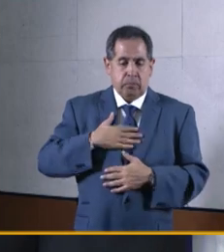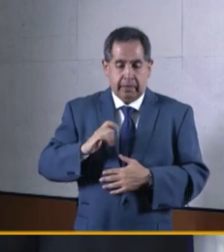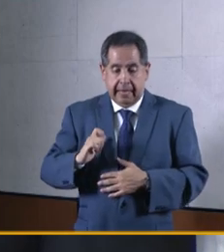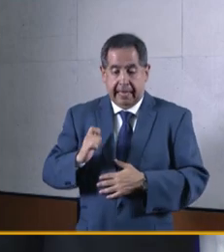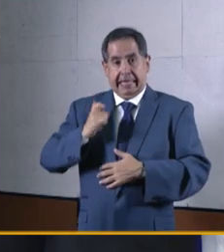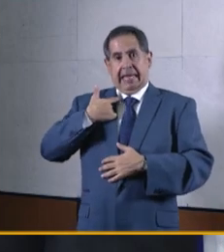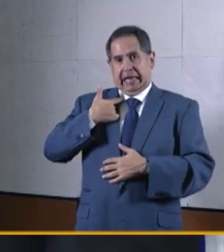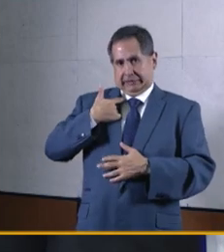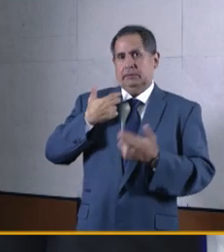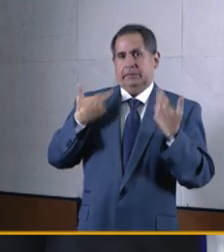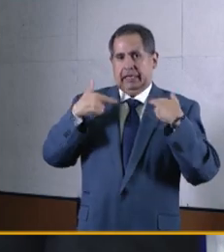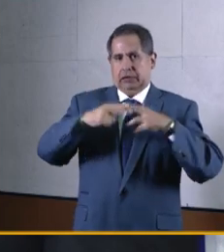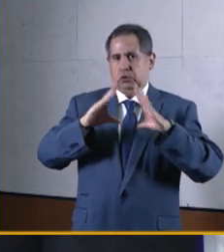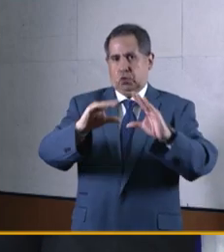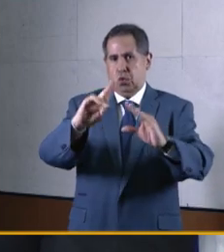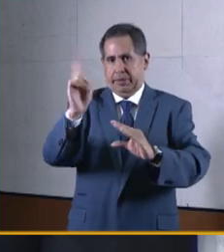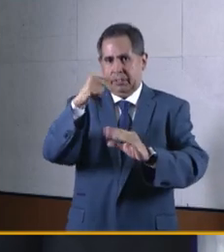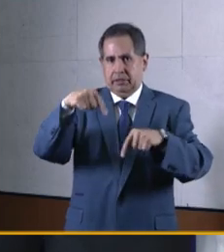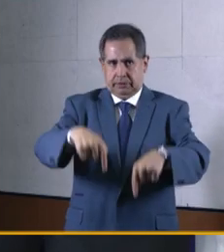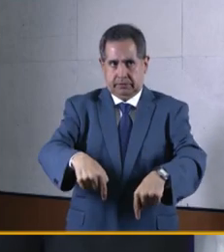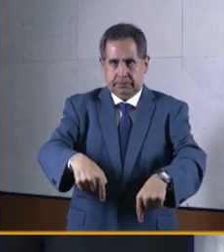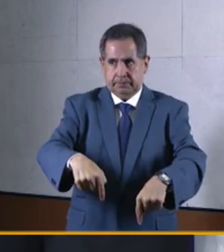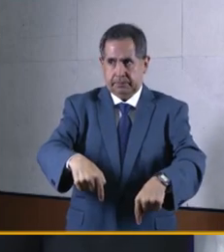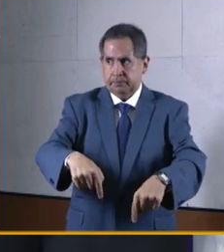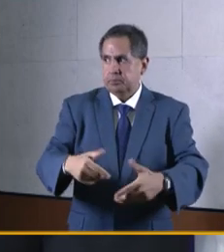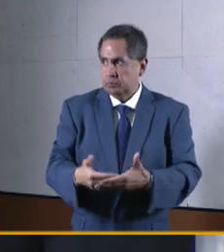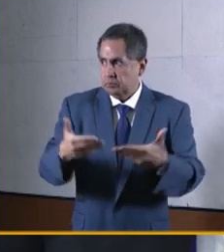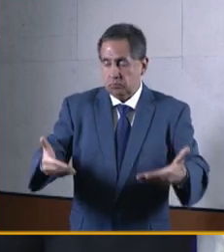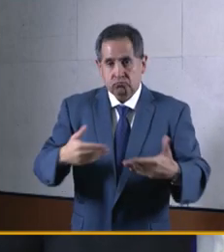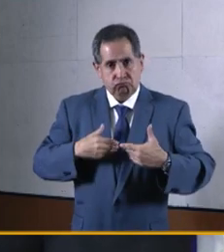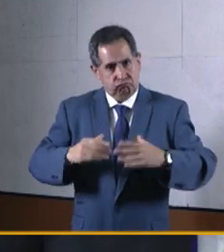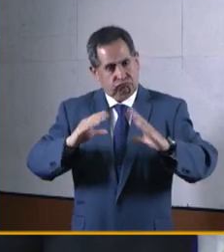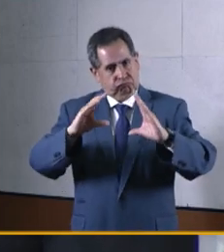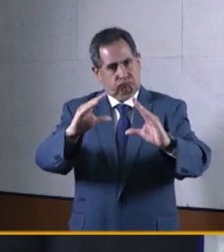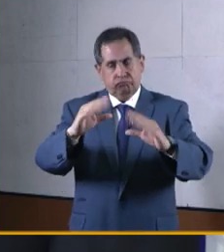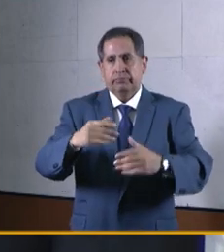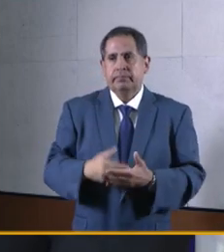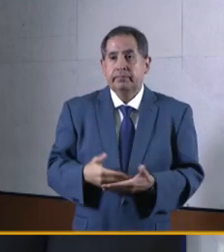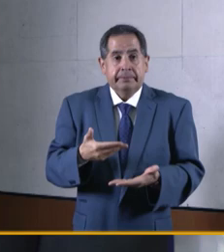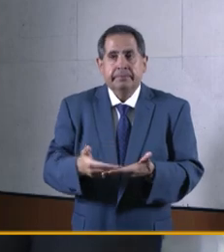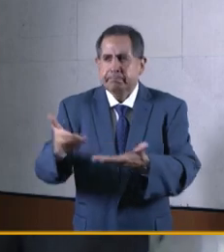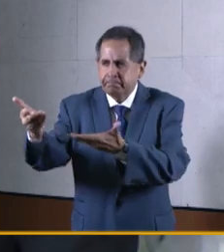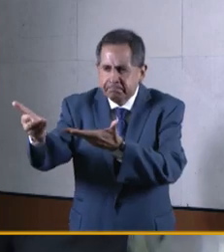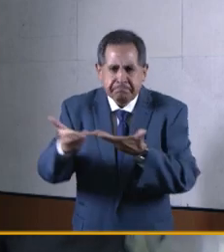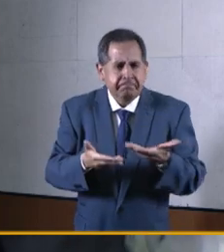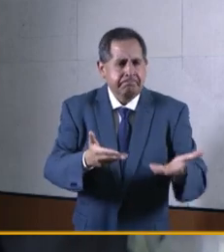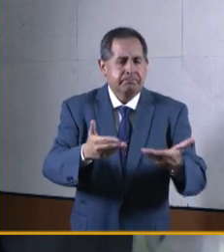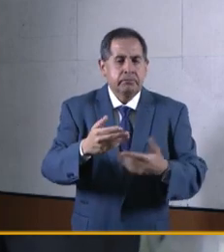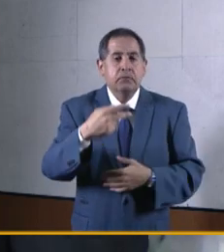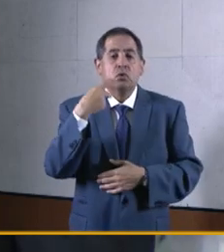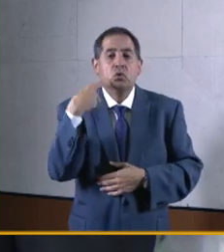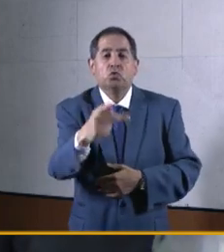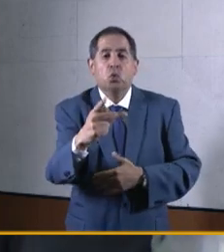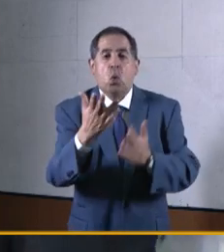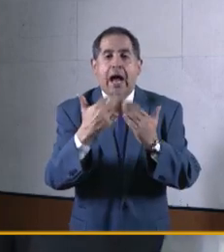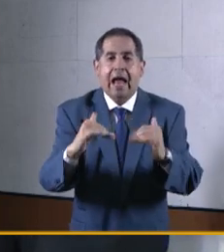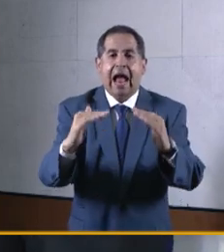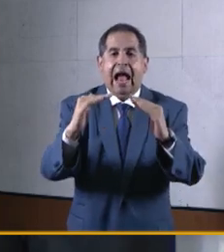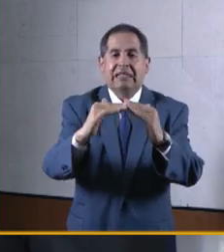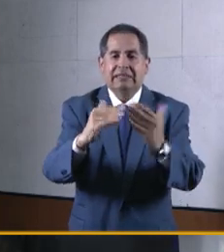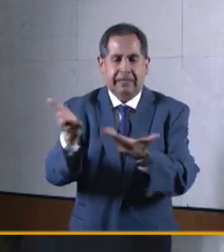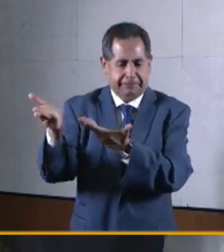universitario desde hoy esta institución hospitalaria es la casa de usted es